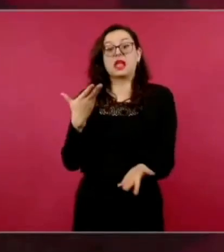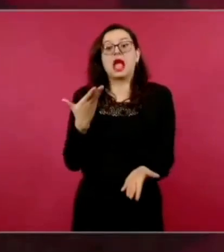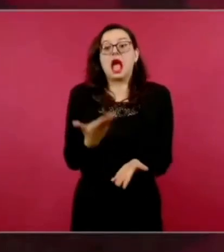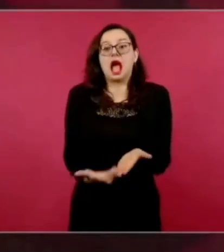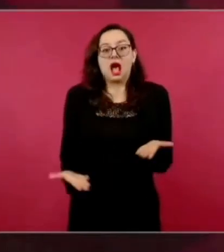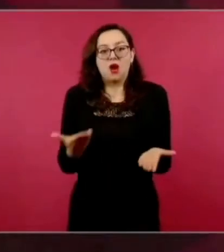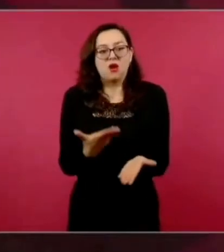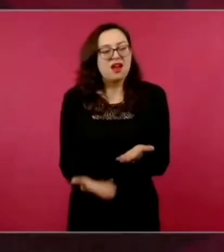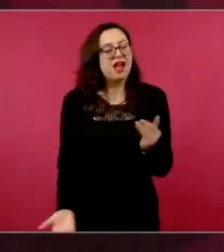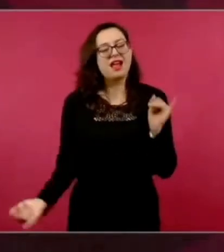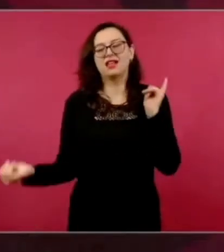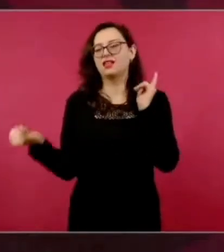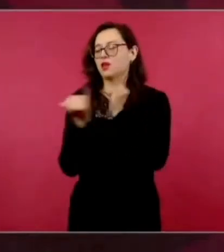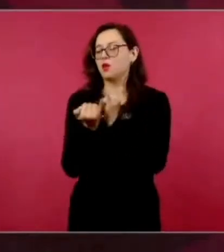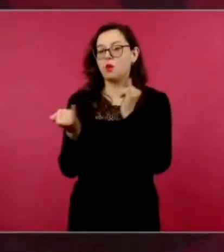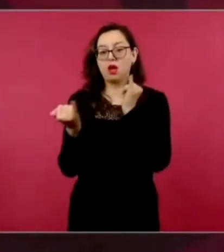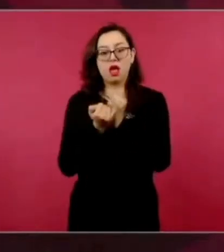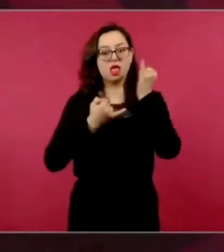que